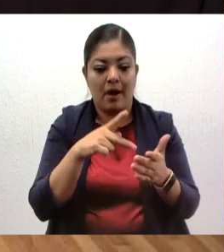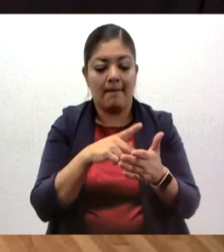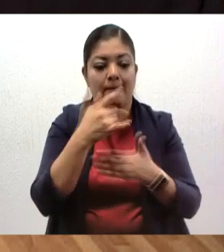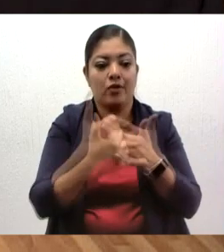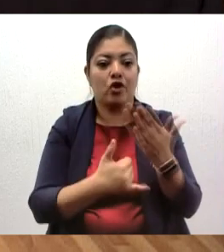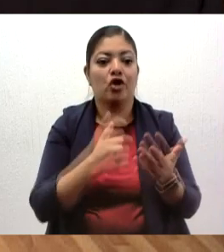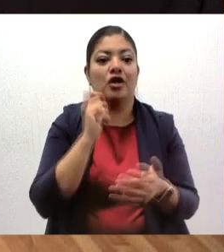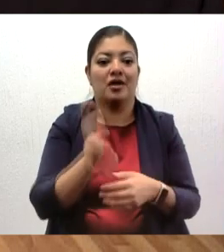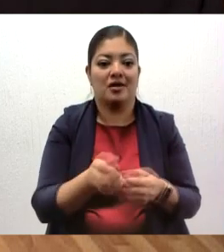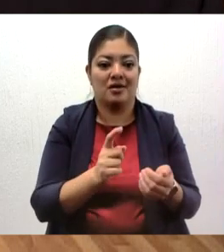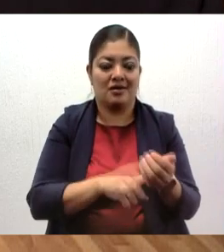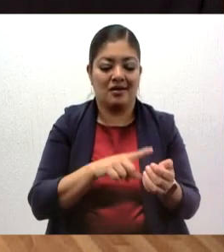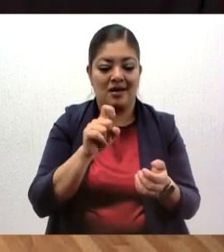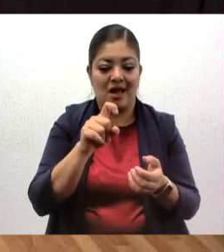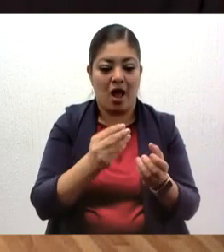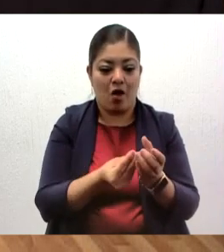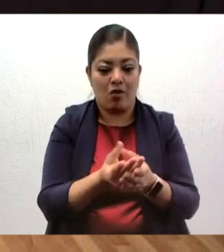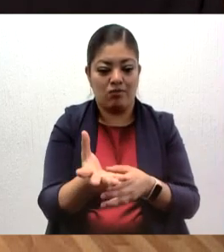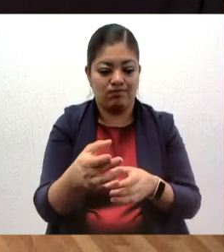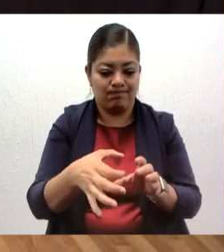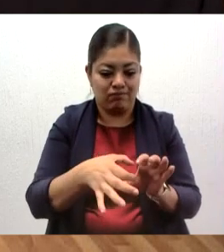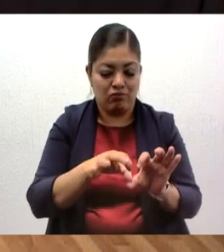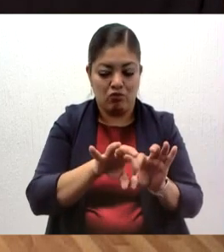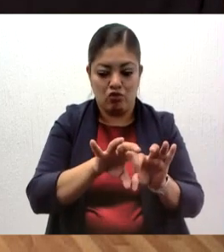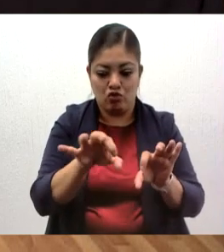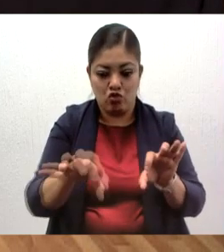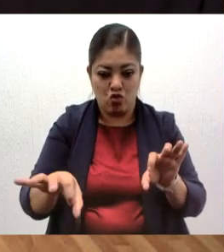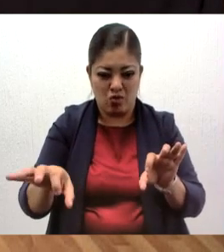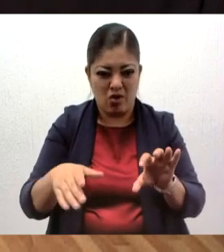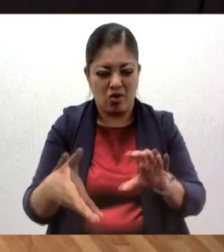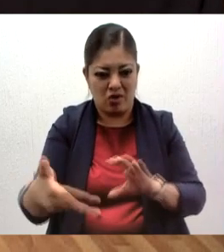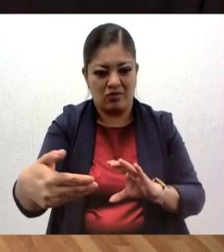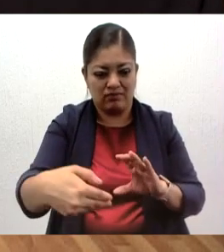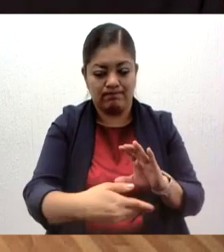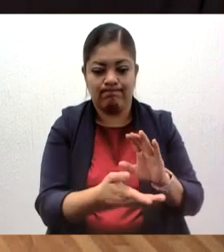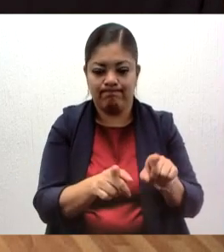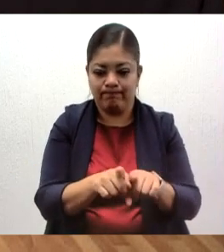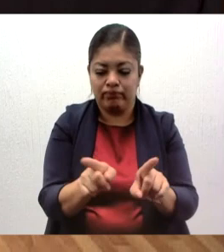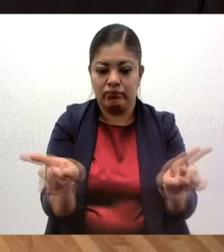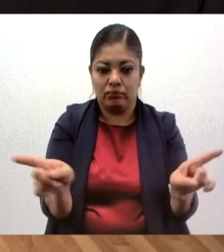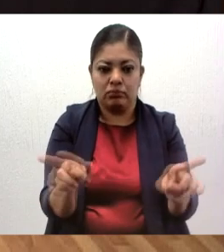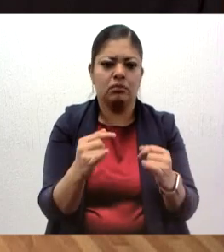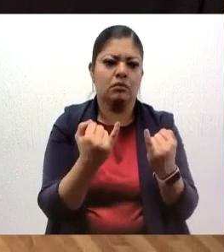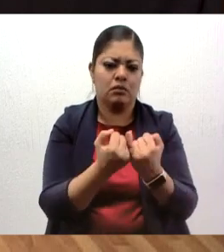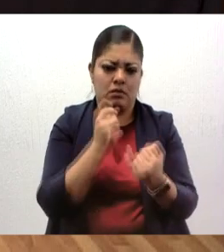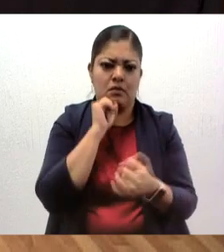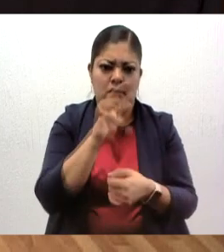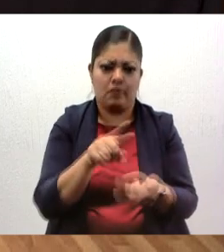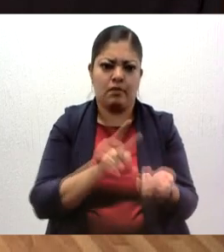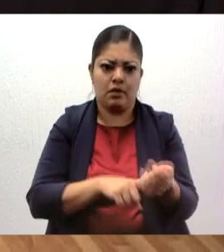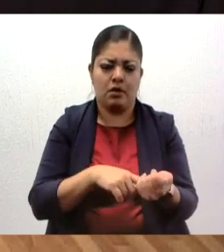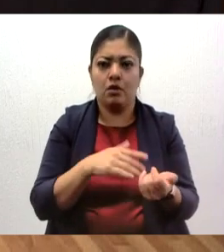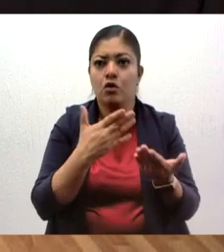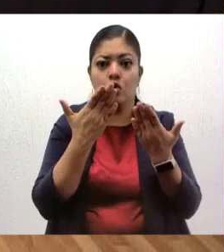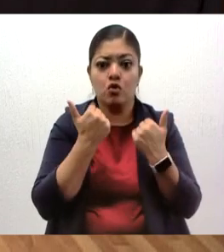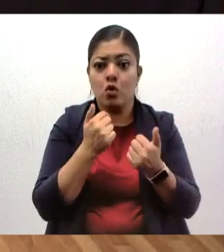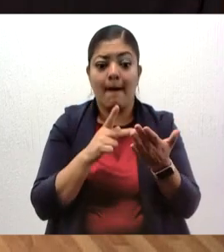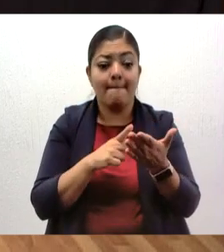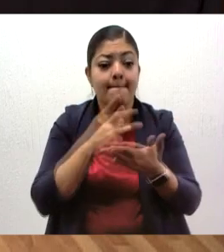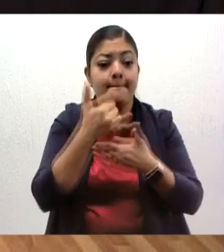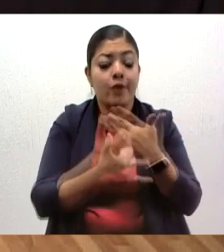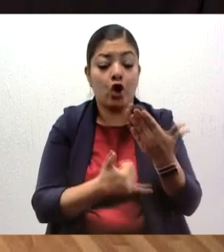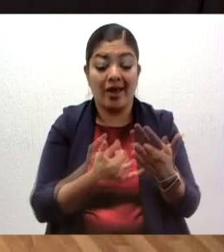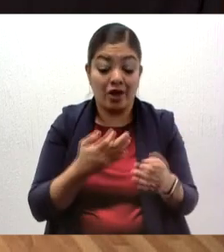el suministro de agua en las tuberías También tenemos que decirlo claro no existe un proyecto ejecutivo hasta este